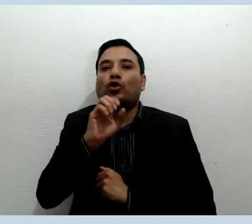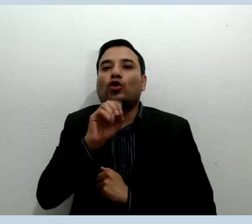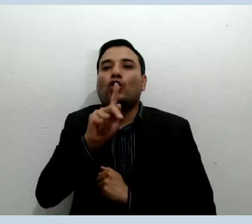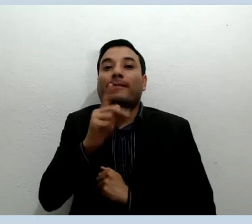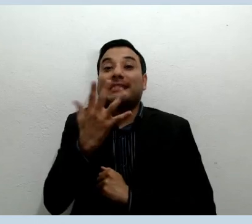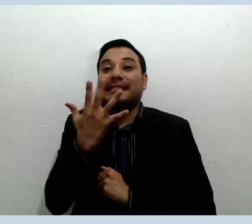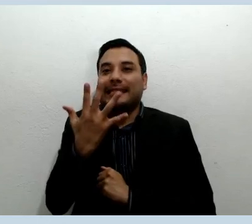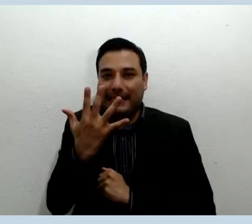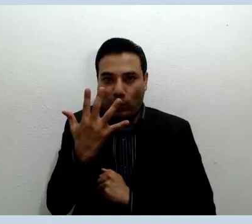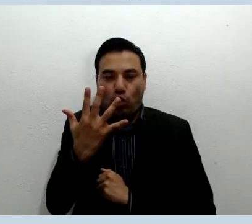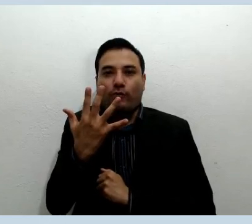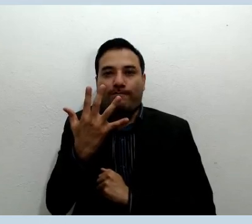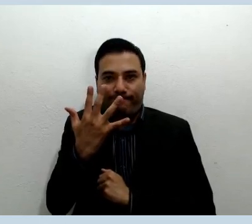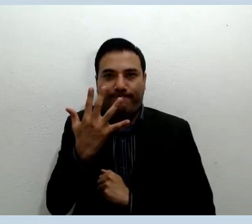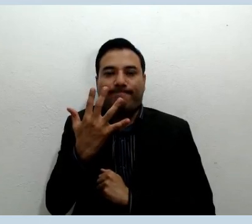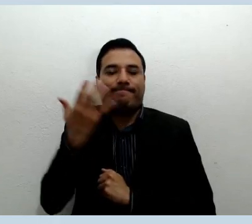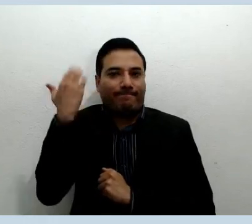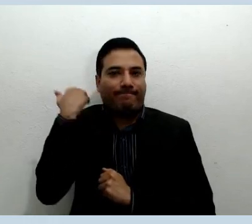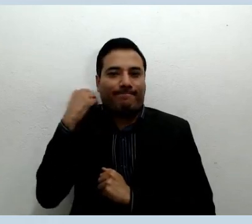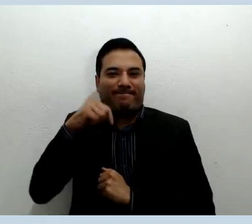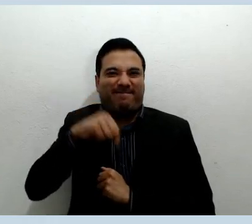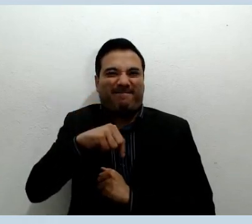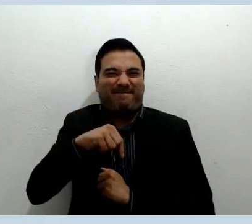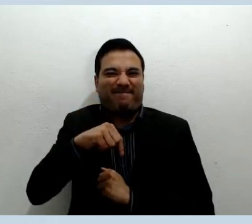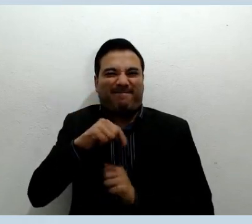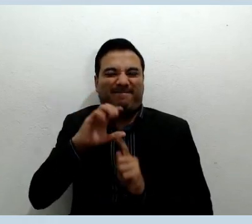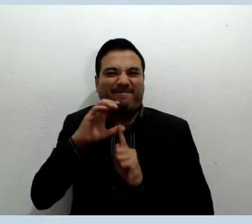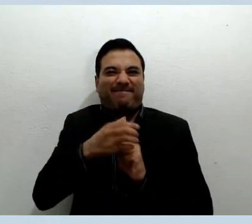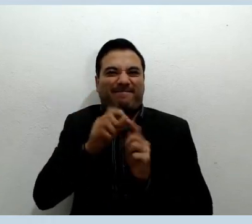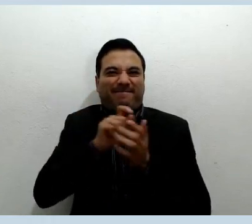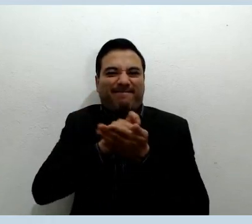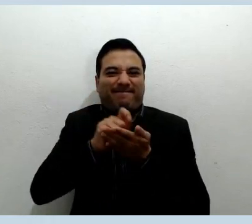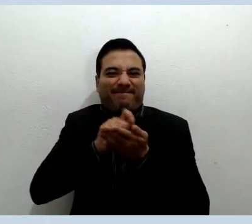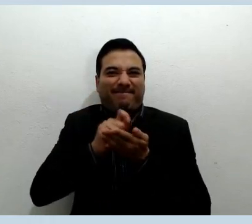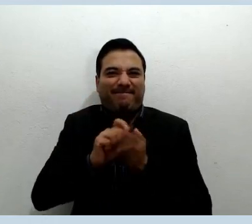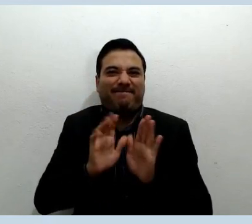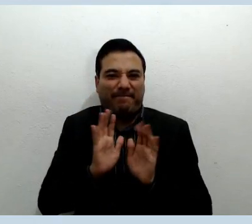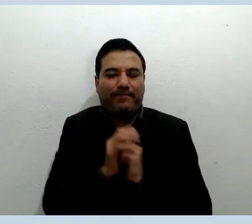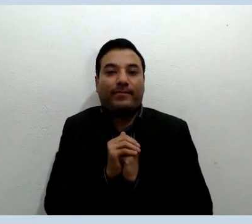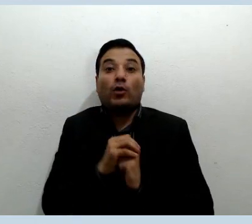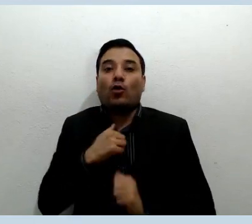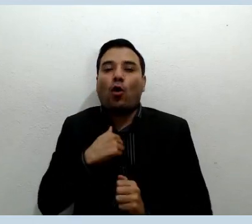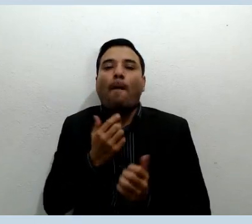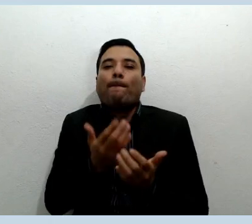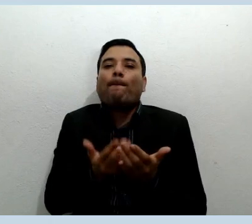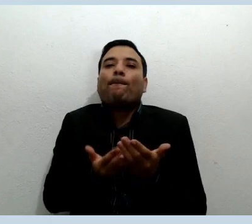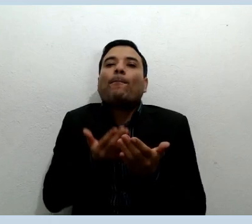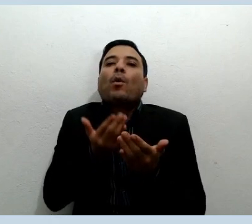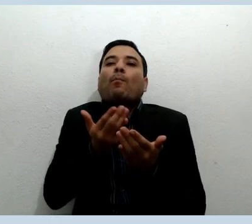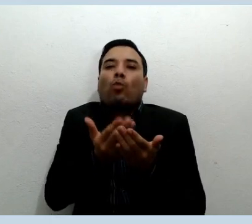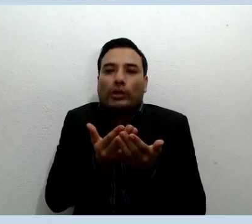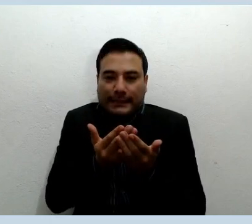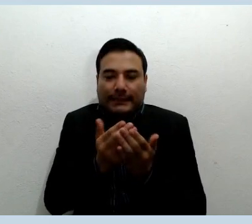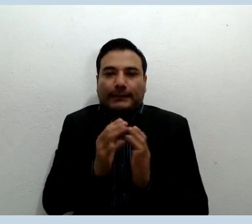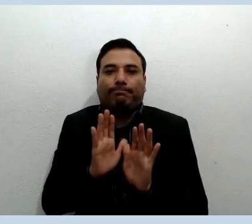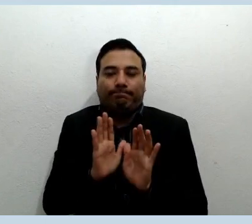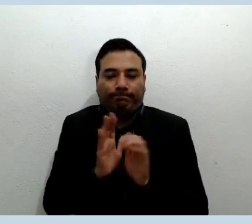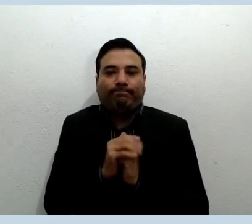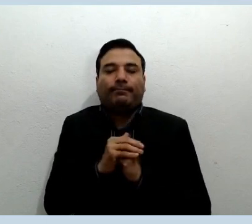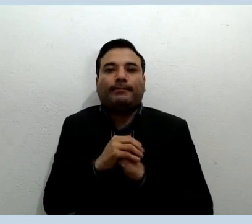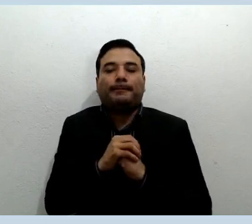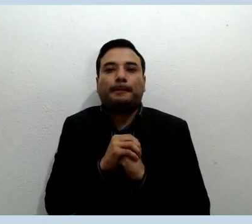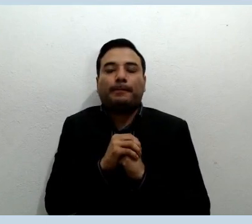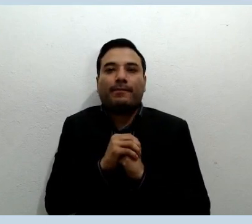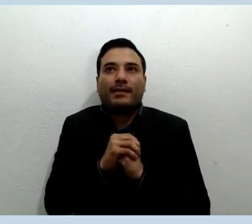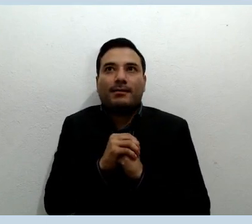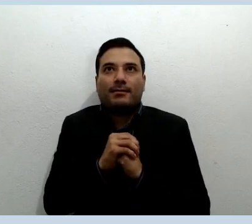apuntes top cinco de momentos de apuntes yo quería proponer que uno no no